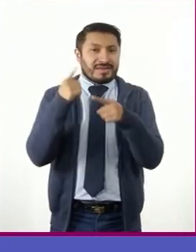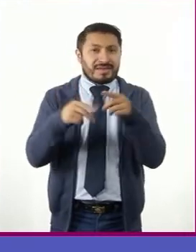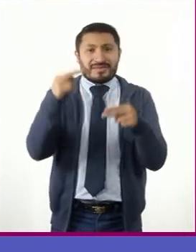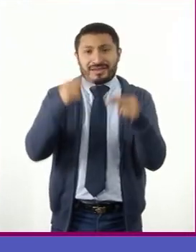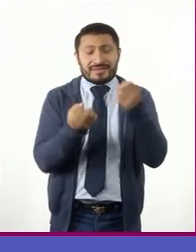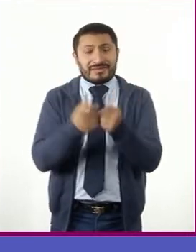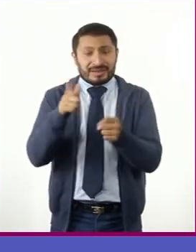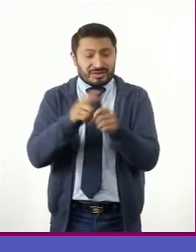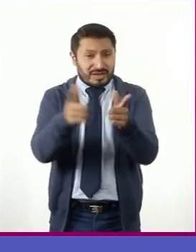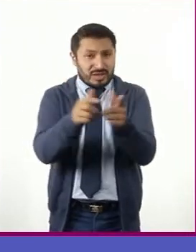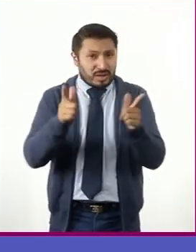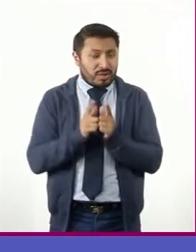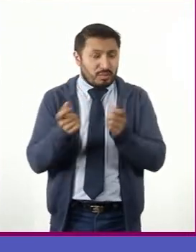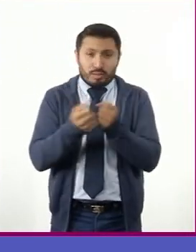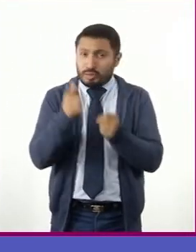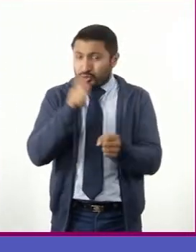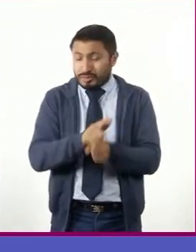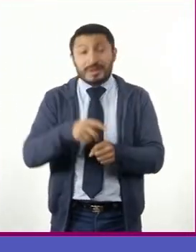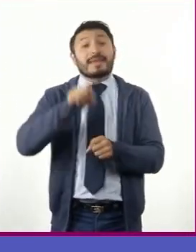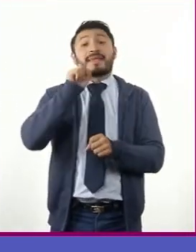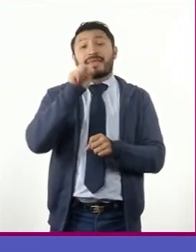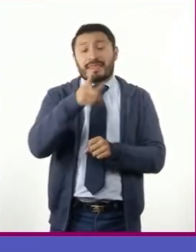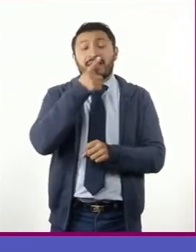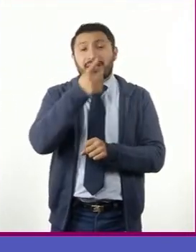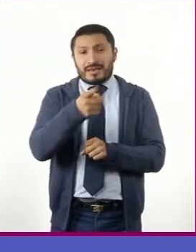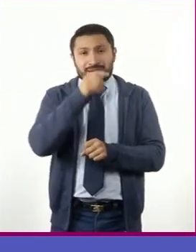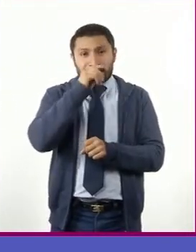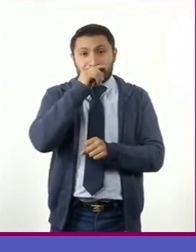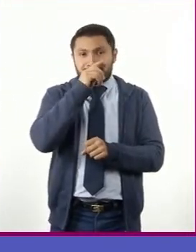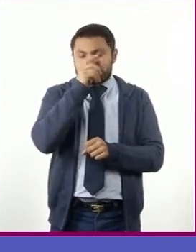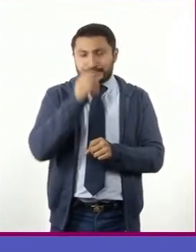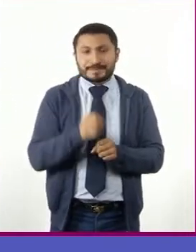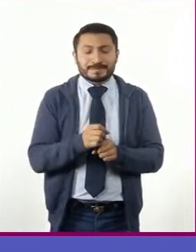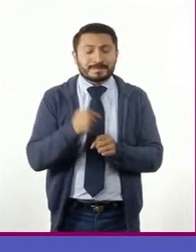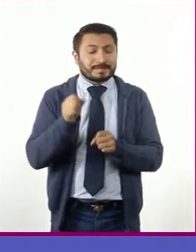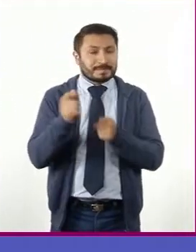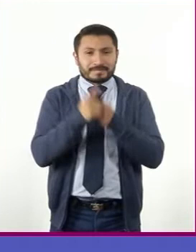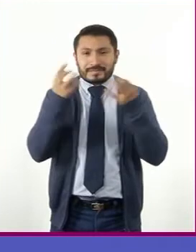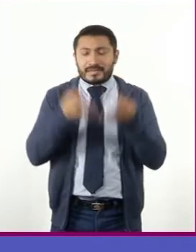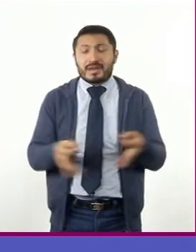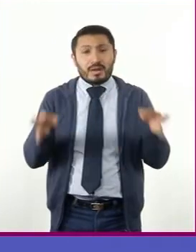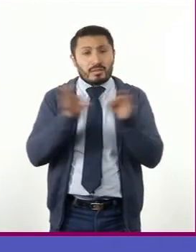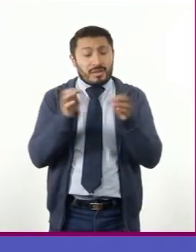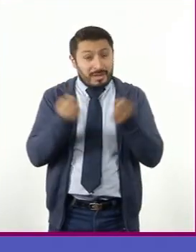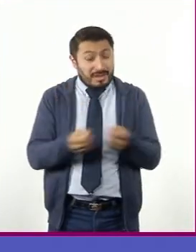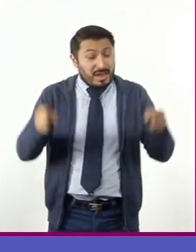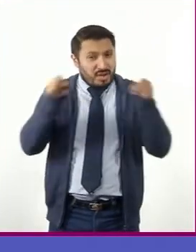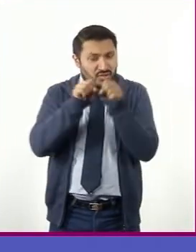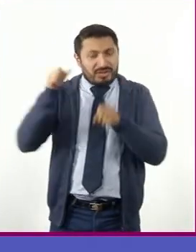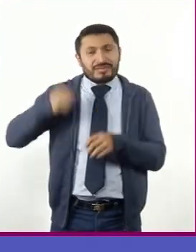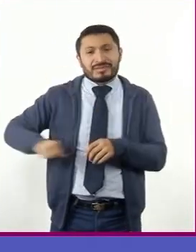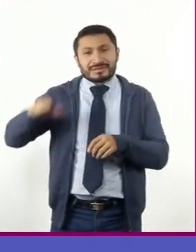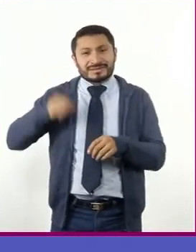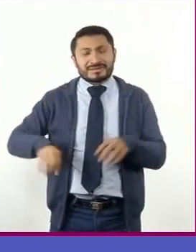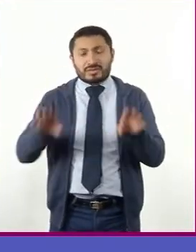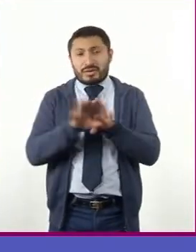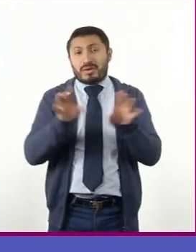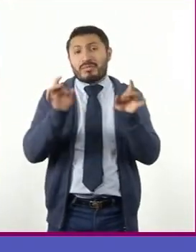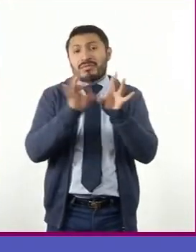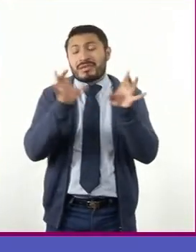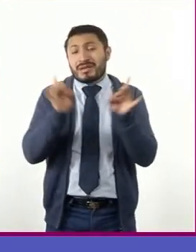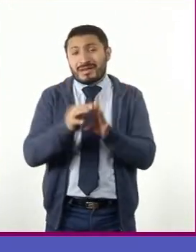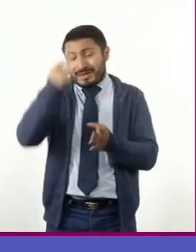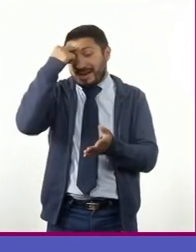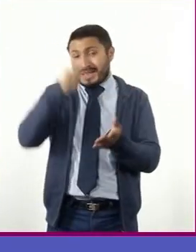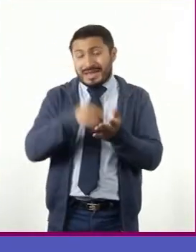sociales. Y por otro lado también podemos mencionar un aspecto importante de la sociedad de aquella época, que eran aspectos de las